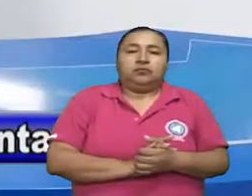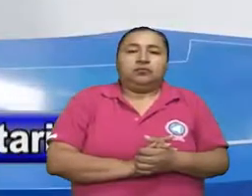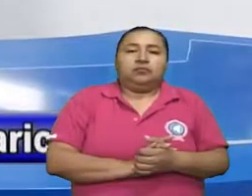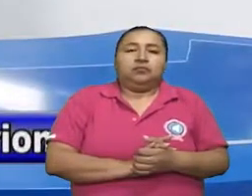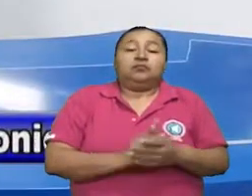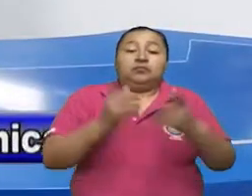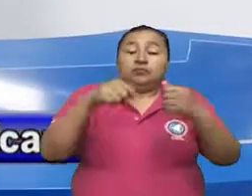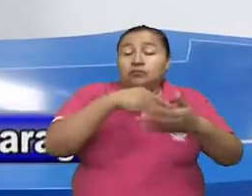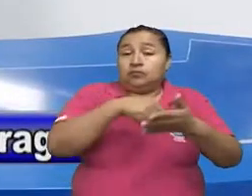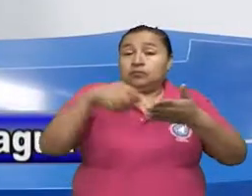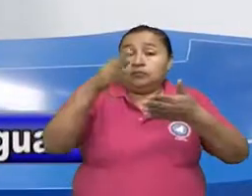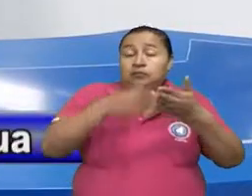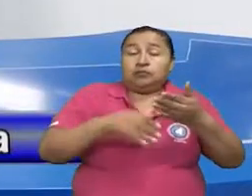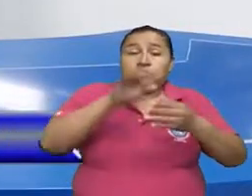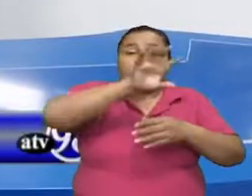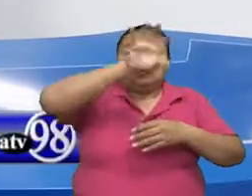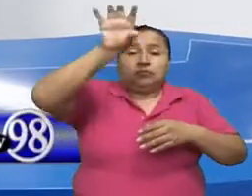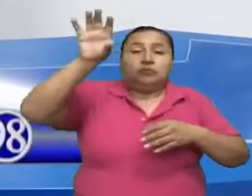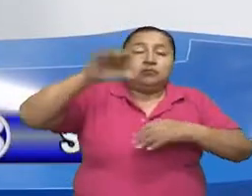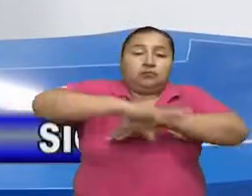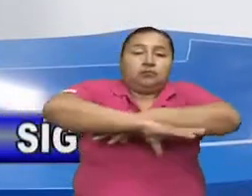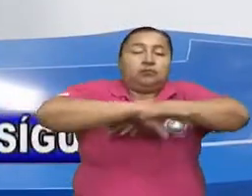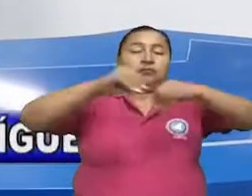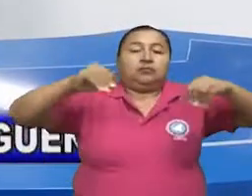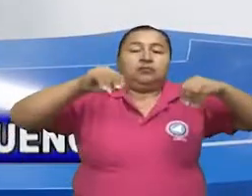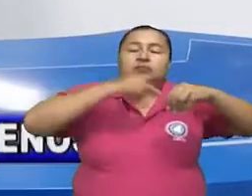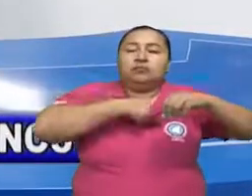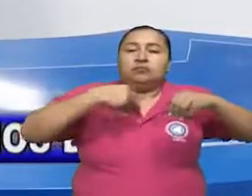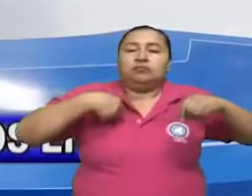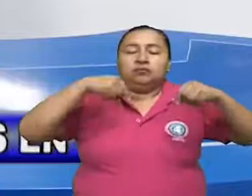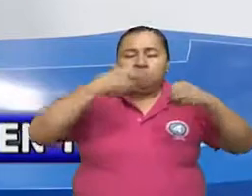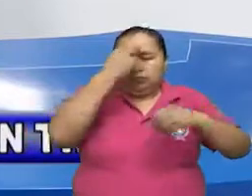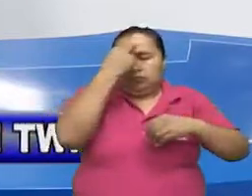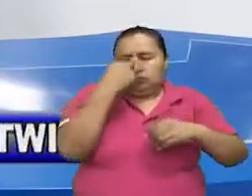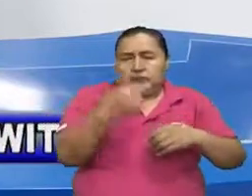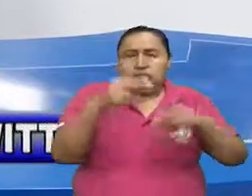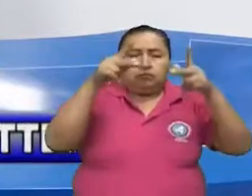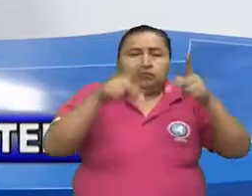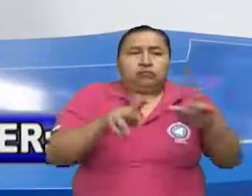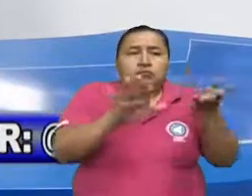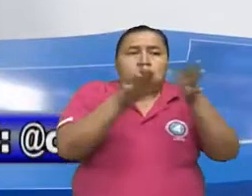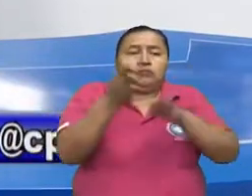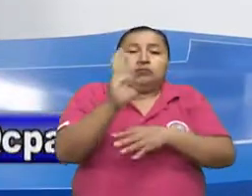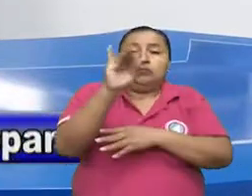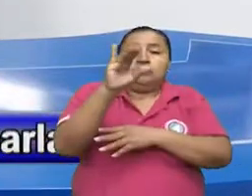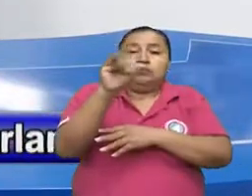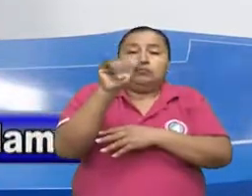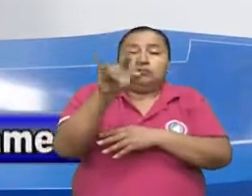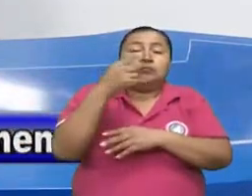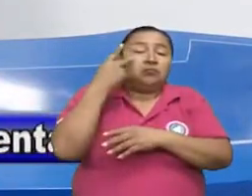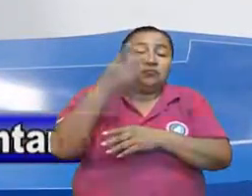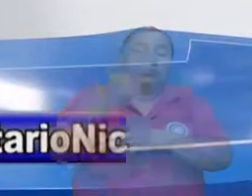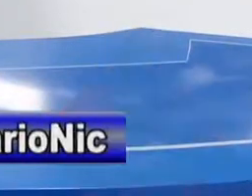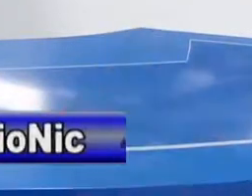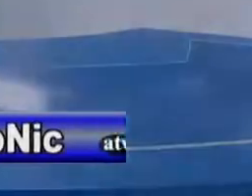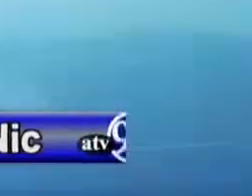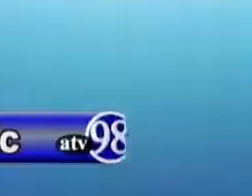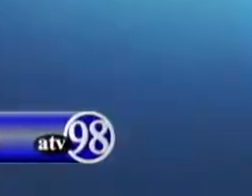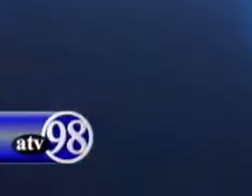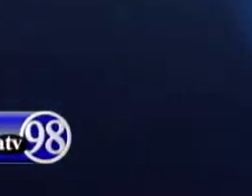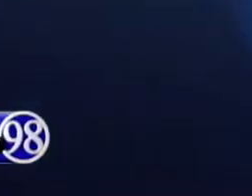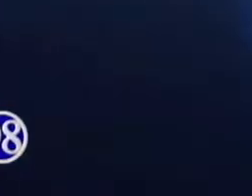Este fin de semana en el departamento de Jinotega se realizó un homenaje a los héroes de Bocay. Este es el reporte.